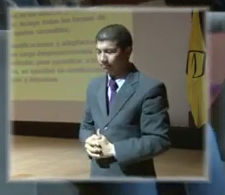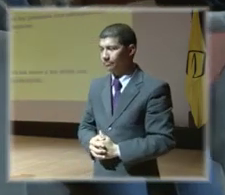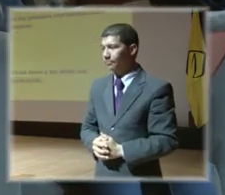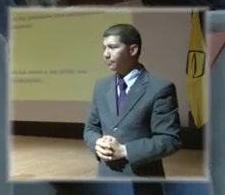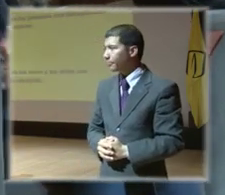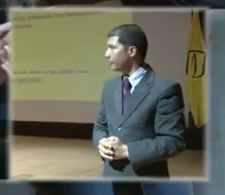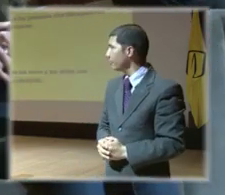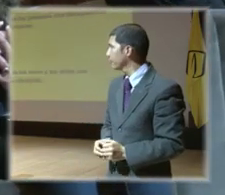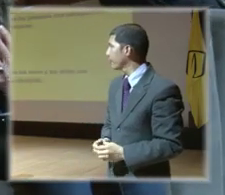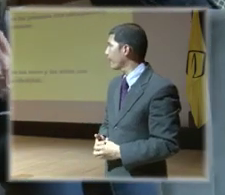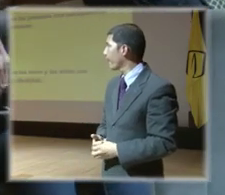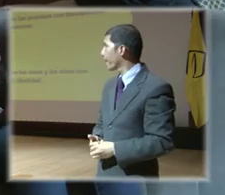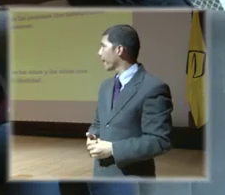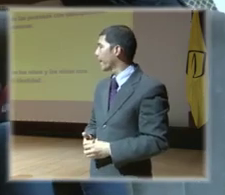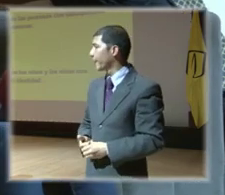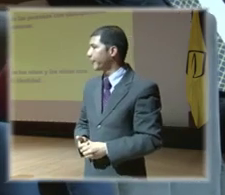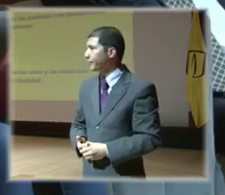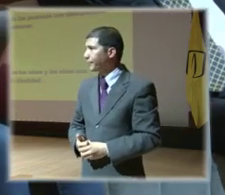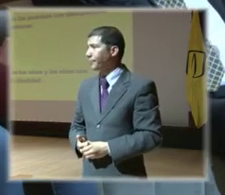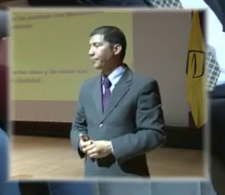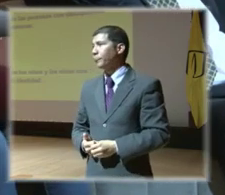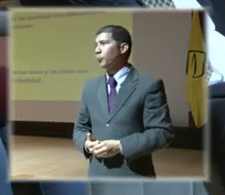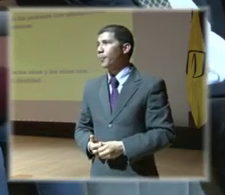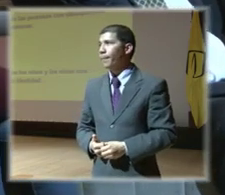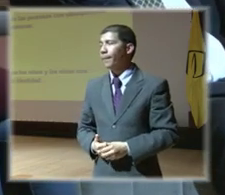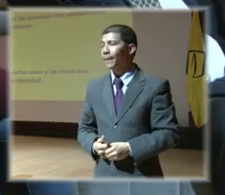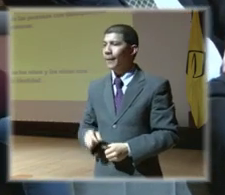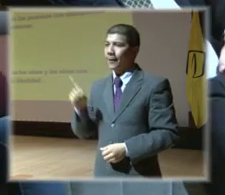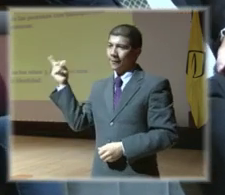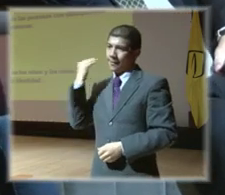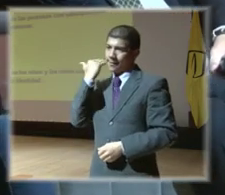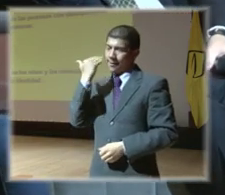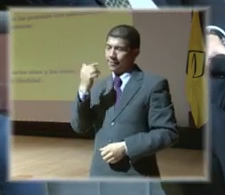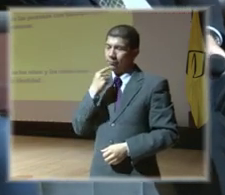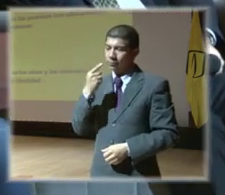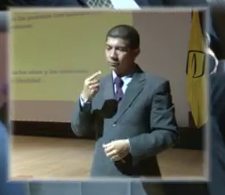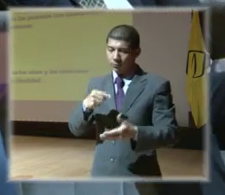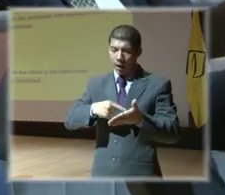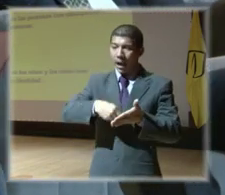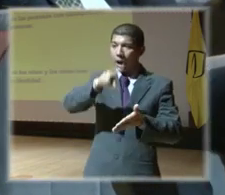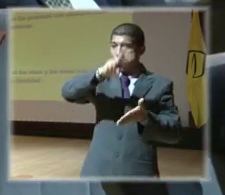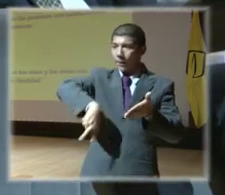convención nos ayuda a responder a esas preocupaciones legítimas de las familias?